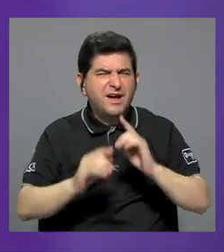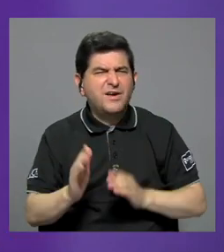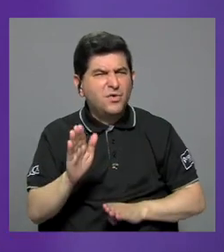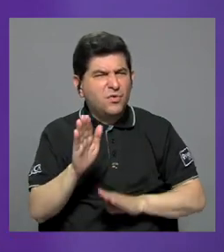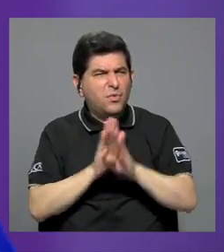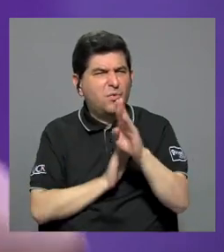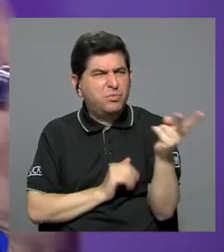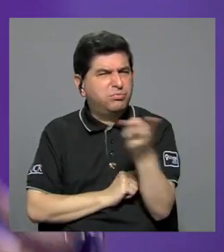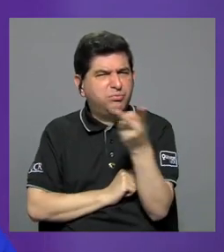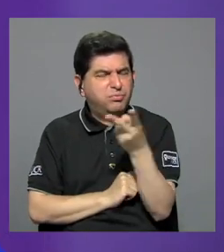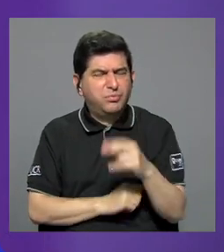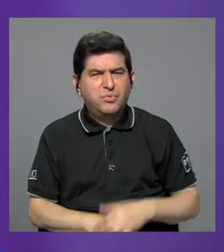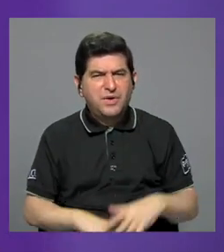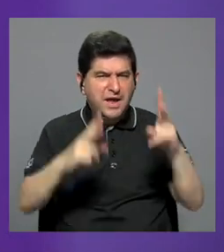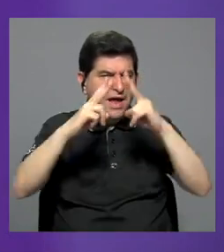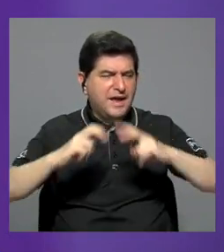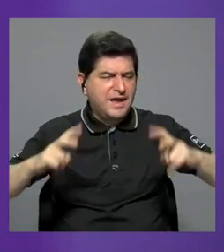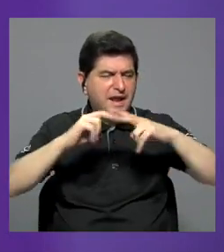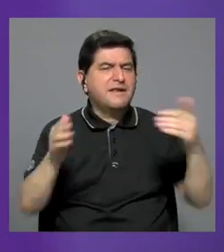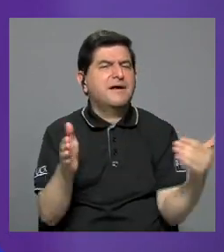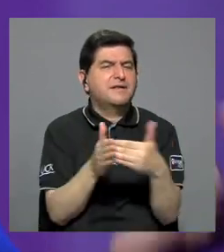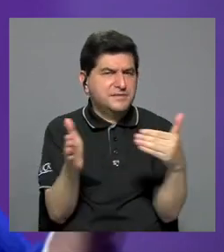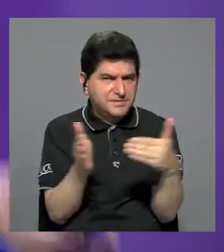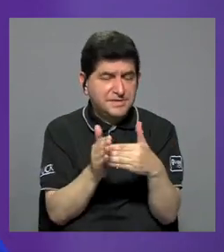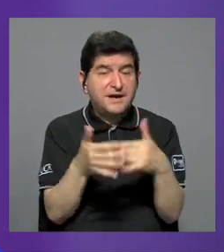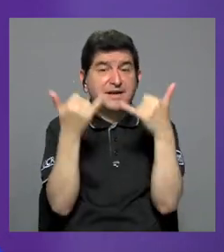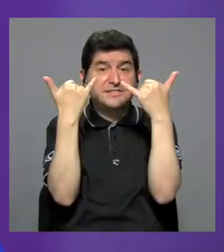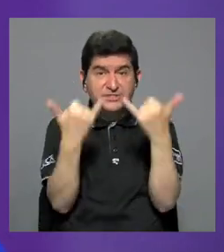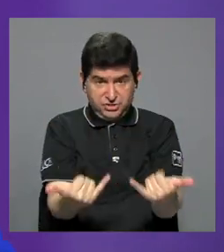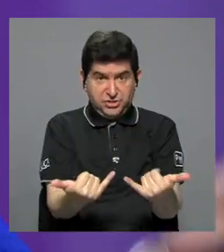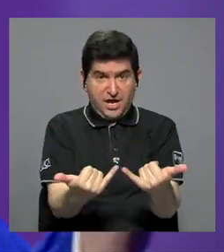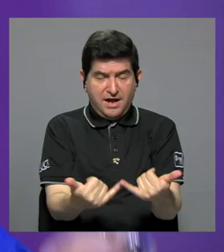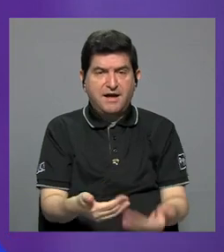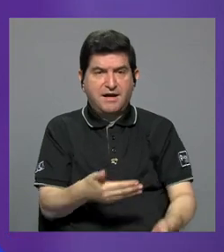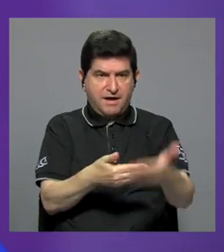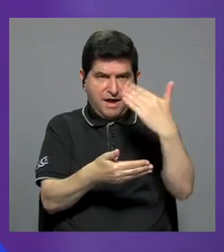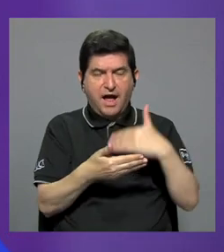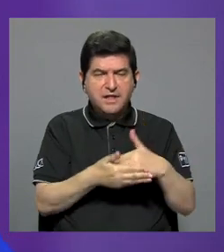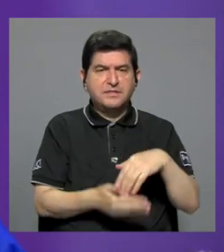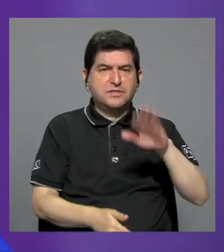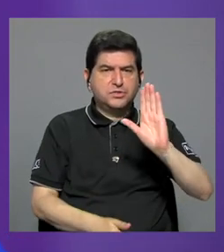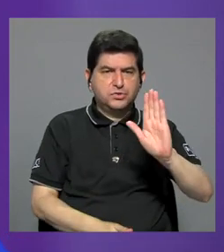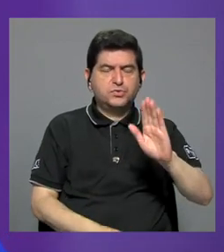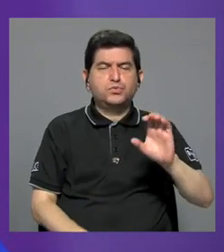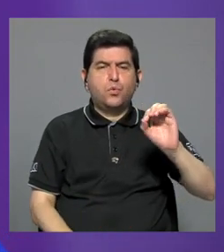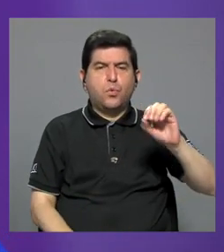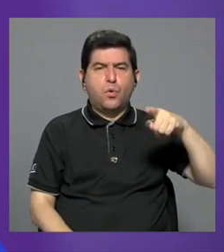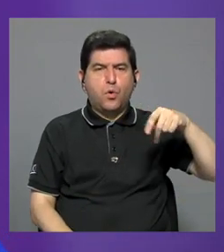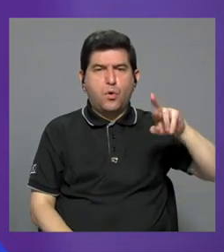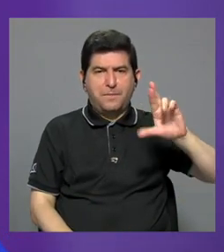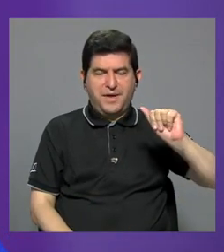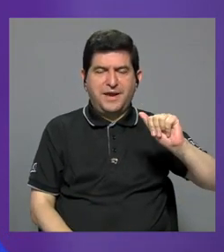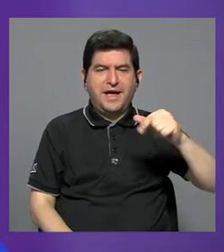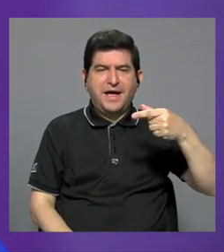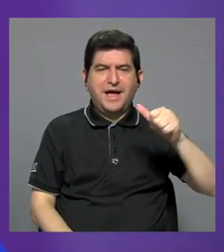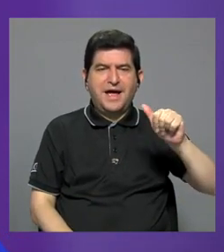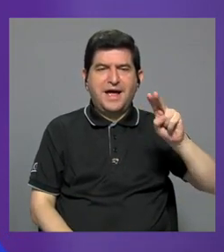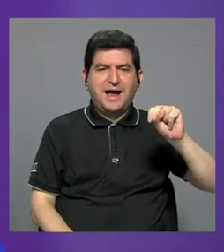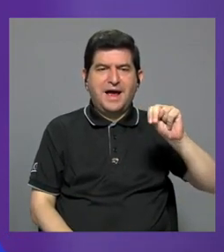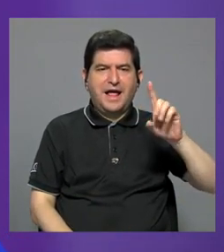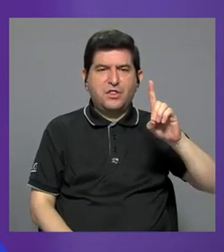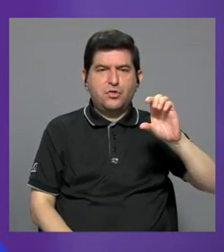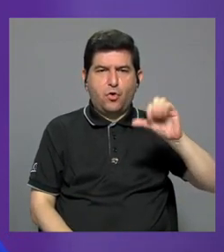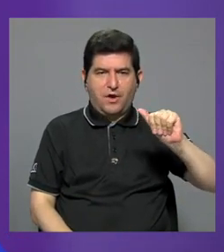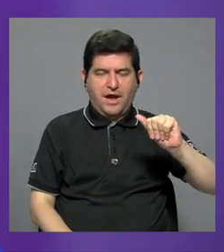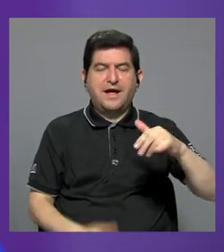desarrollan ustedes dos en esta revisión? Porque ya había, digamos, precedentes con tu ópera Gandoca, por ejemplo.